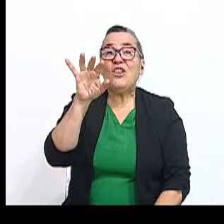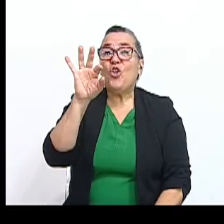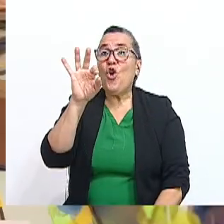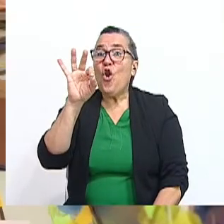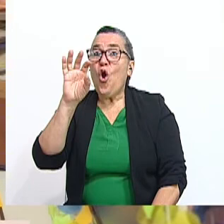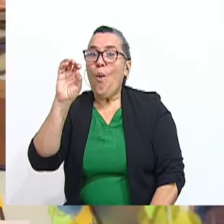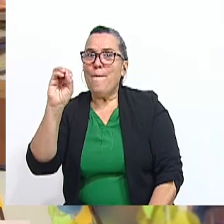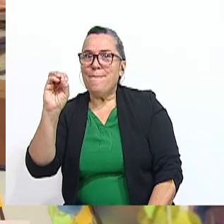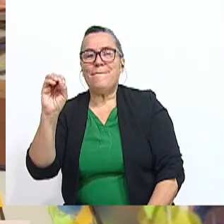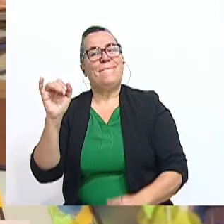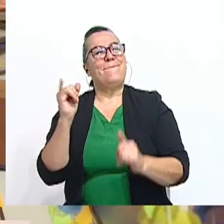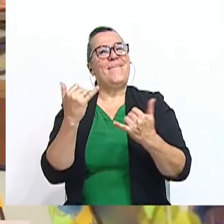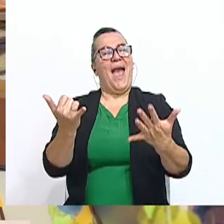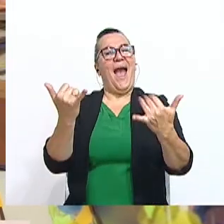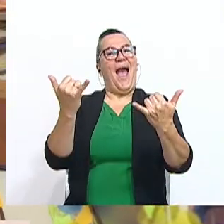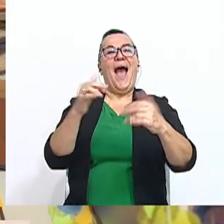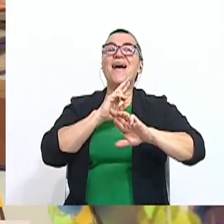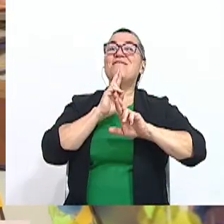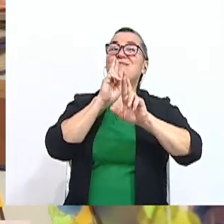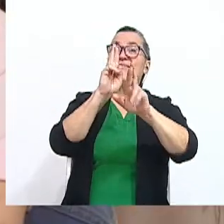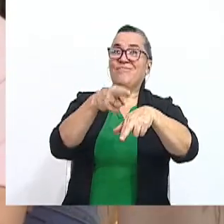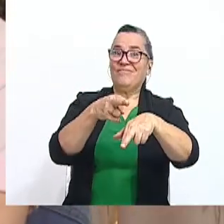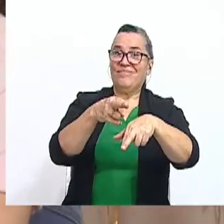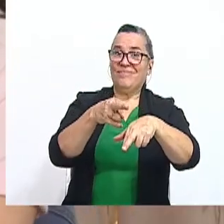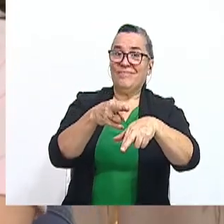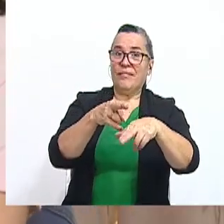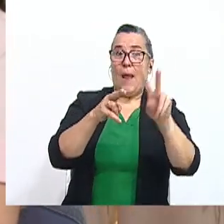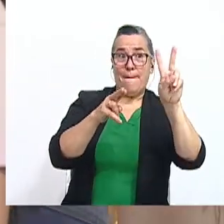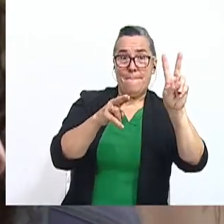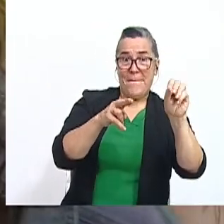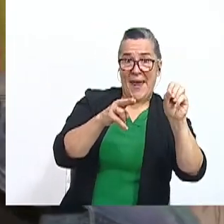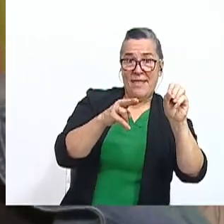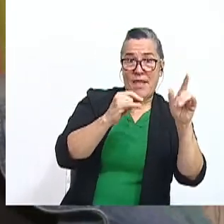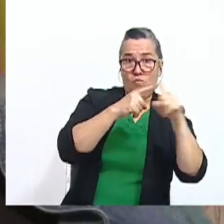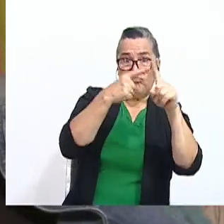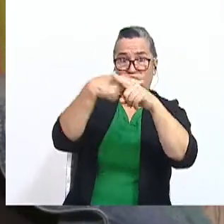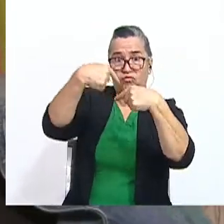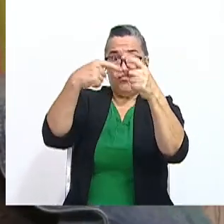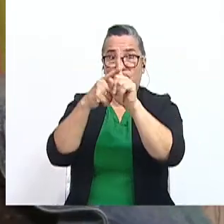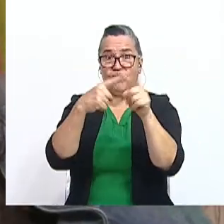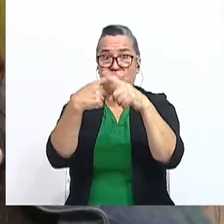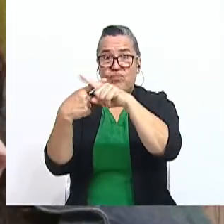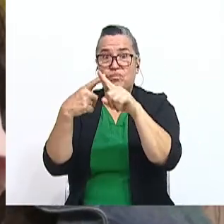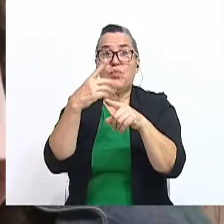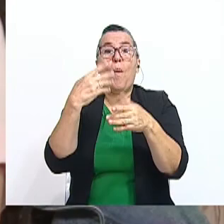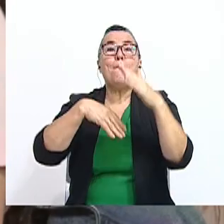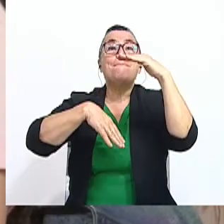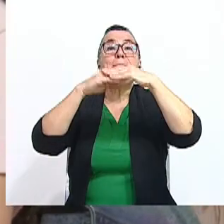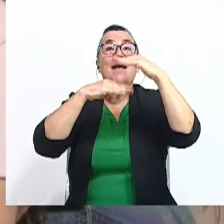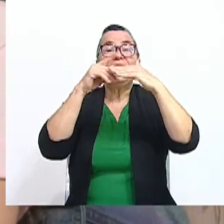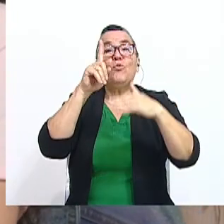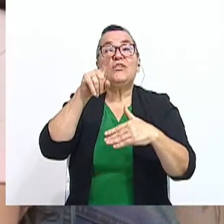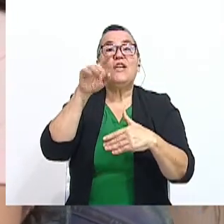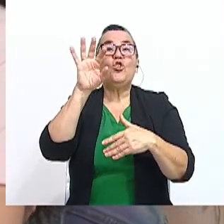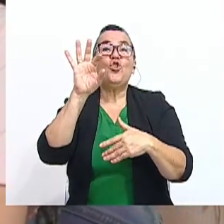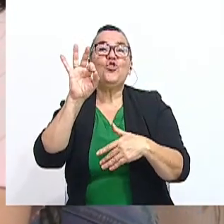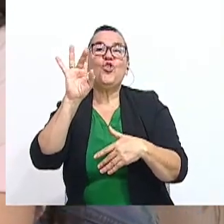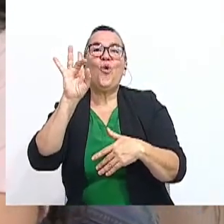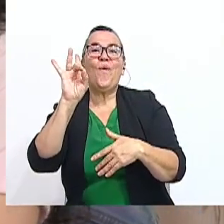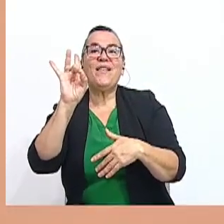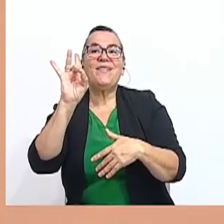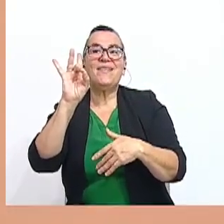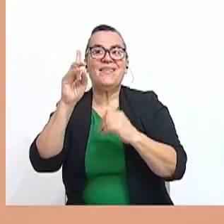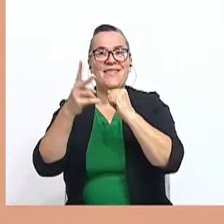190. Ahora sí, la respuesta es 20 rectas se pueden intersectar entre ellas un máximo de